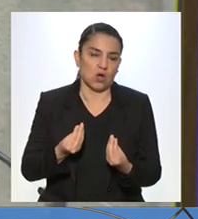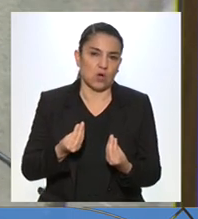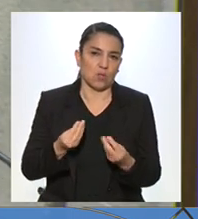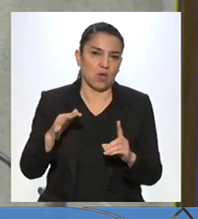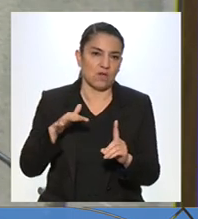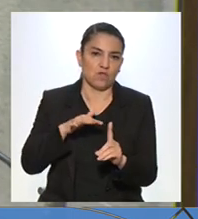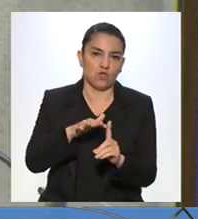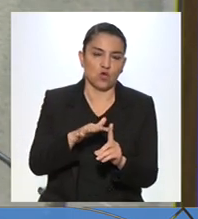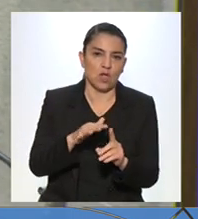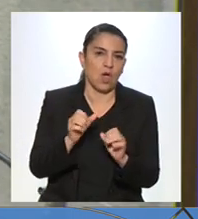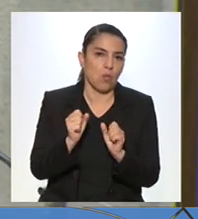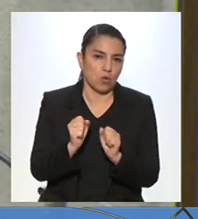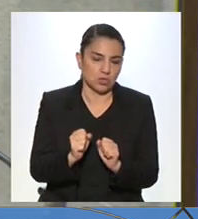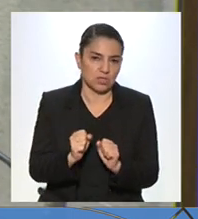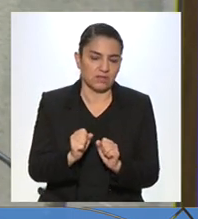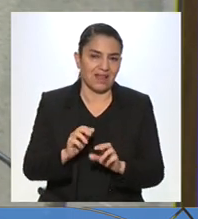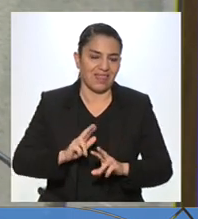generar